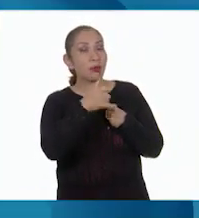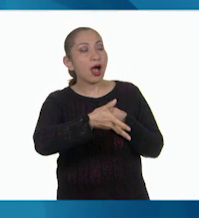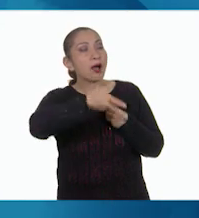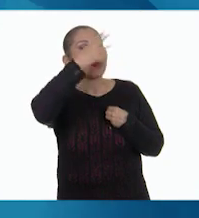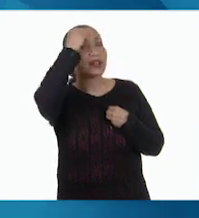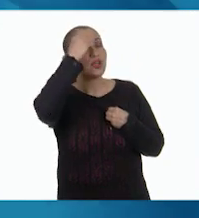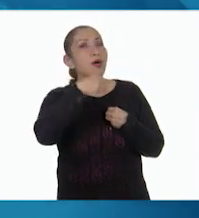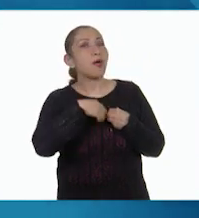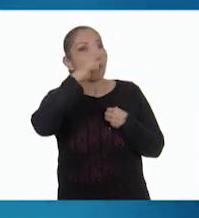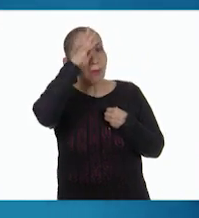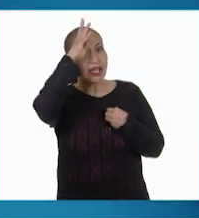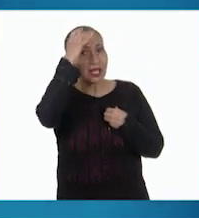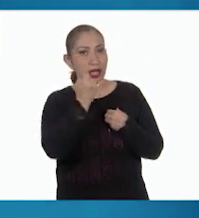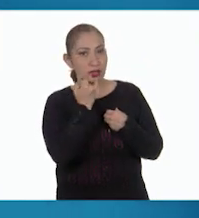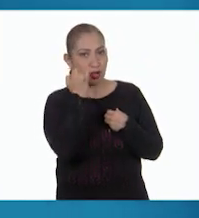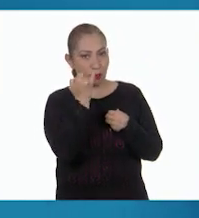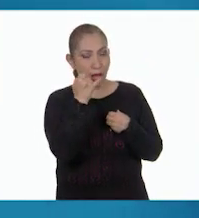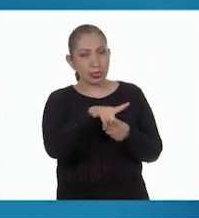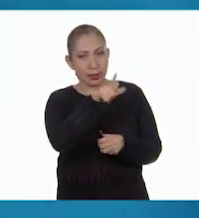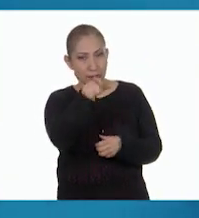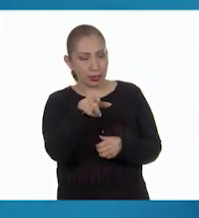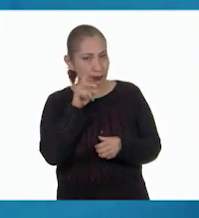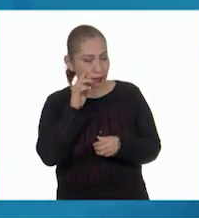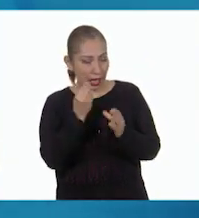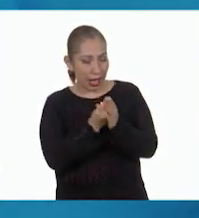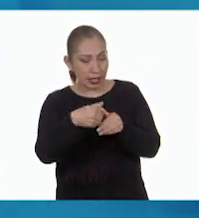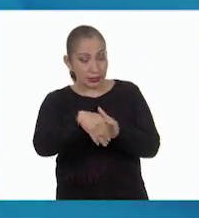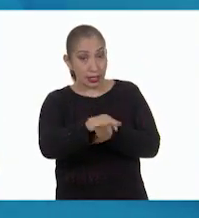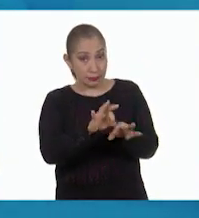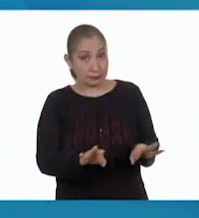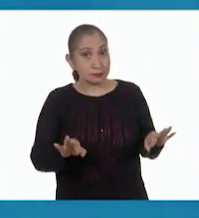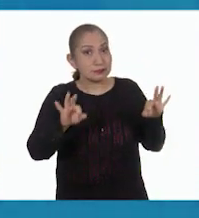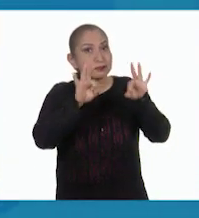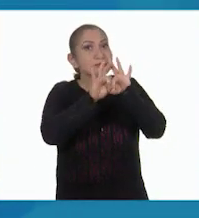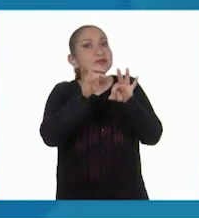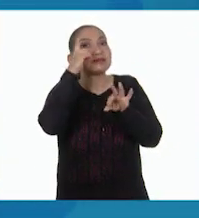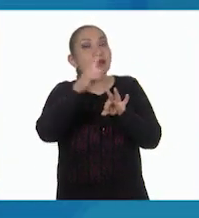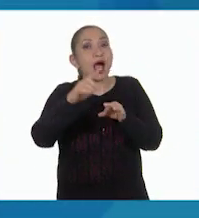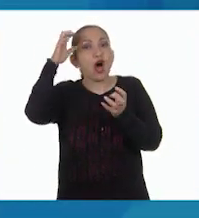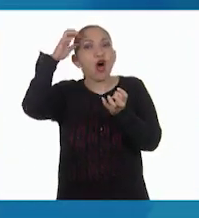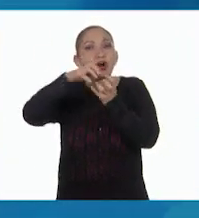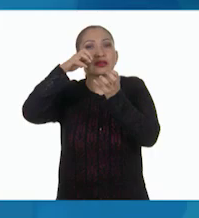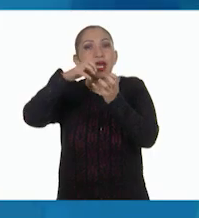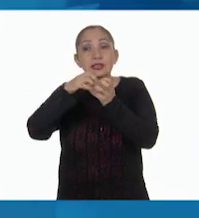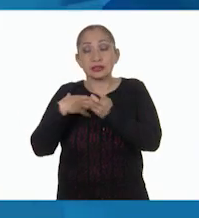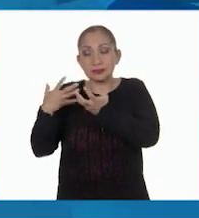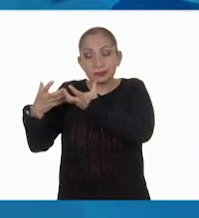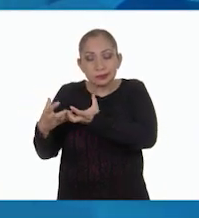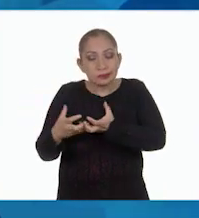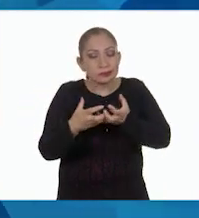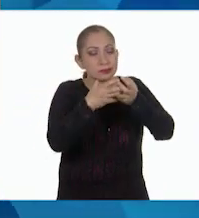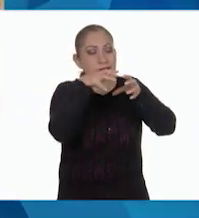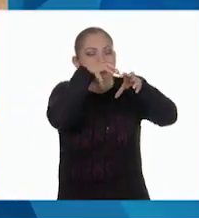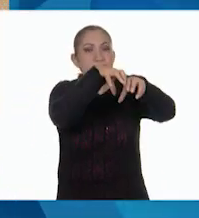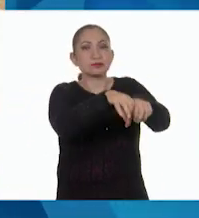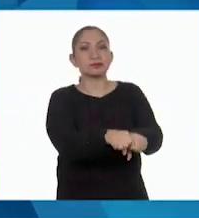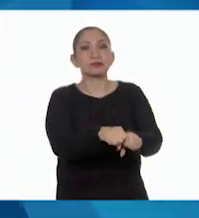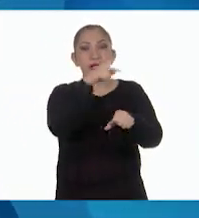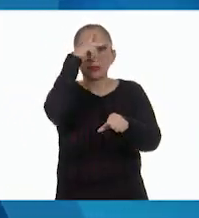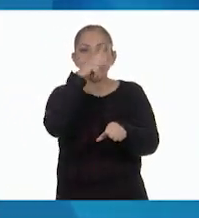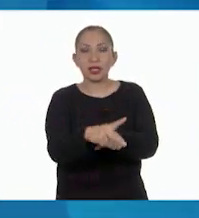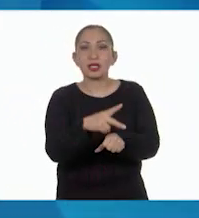lengua maya, que, como veremos en las siguientes clases, fue muy importante para que Hernán Cortés y sus aliados lograran conquistar